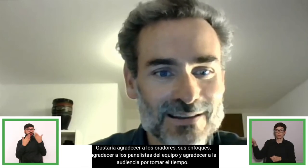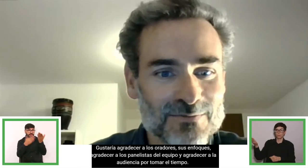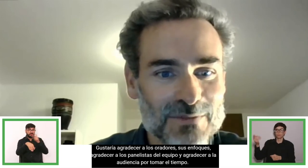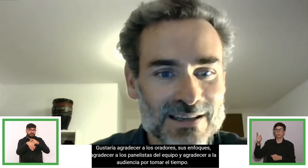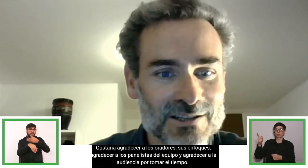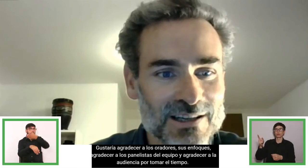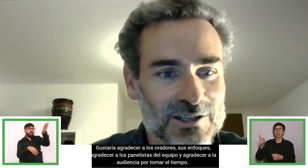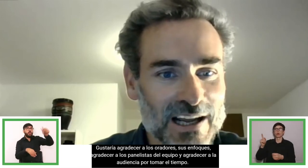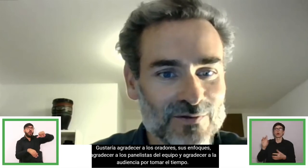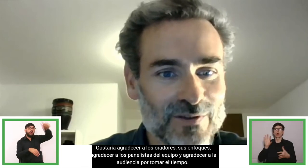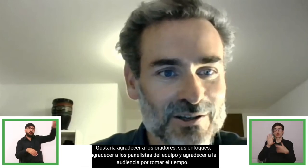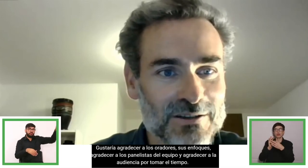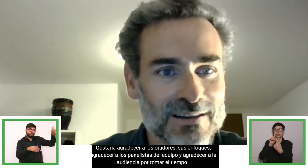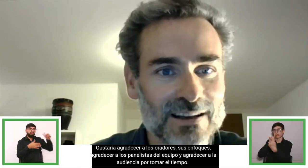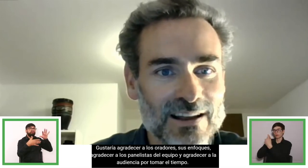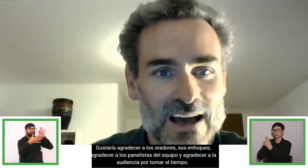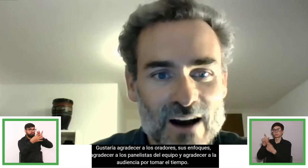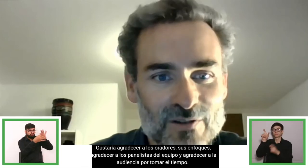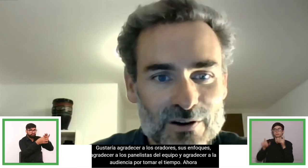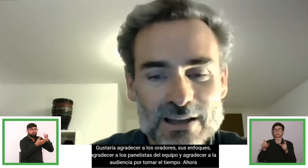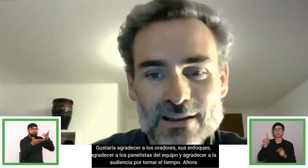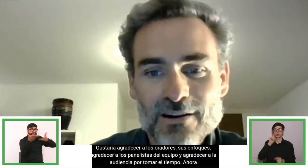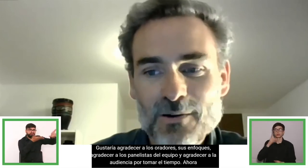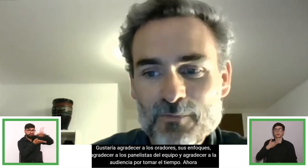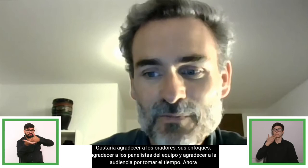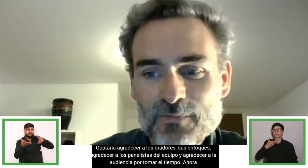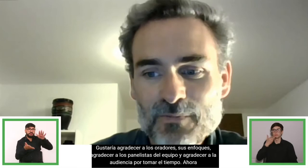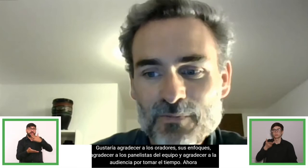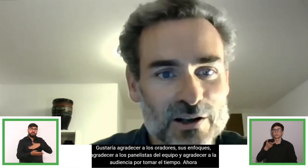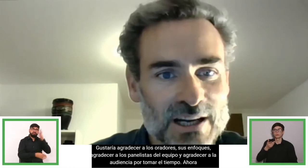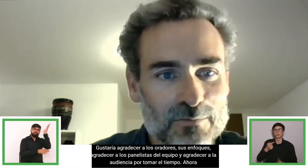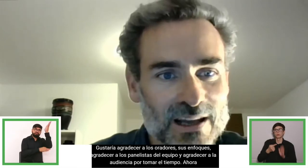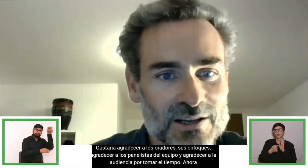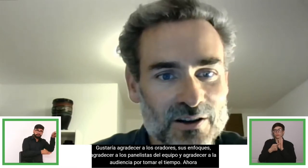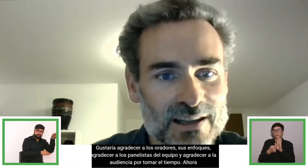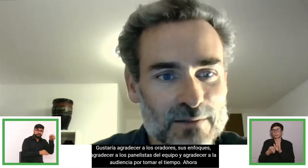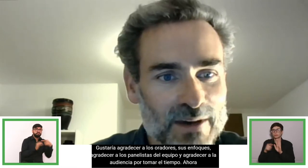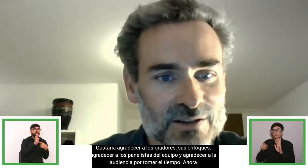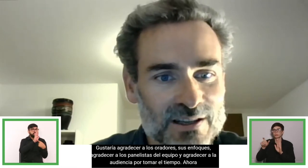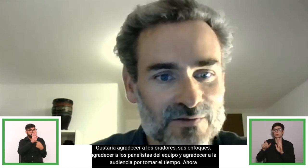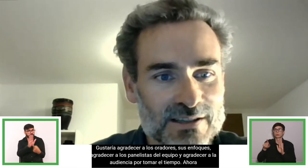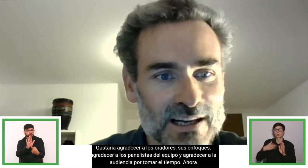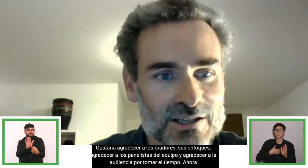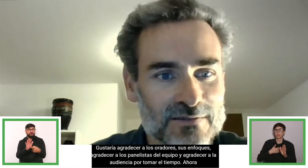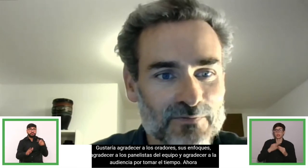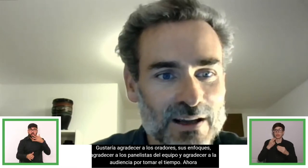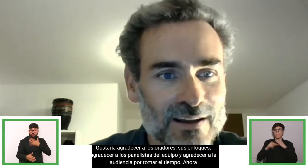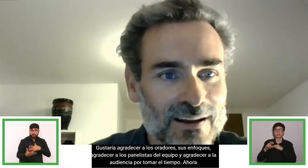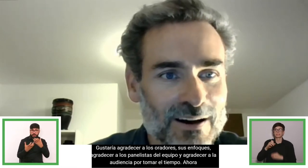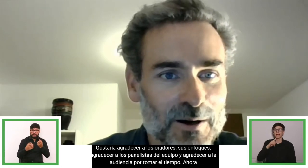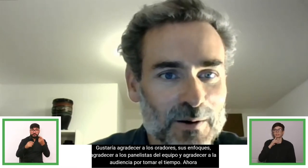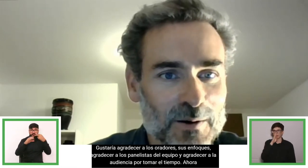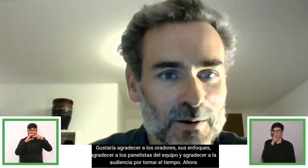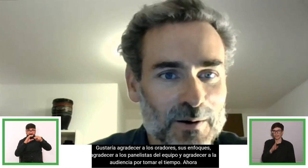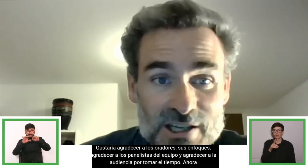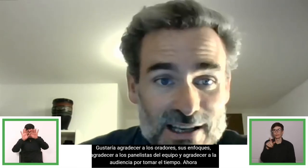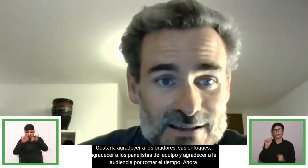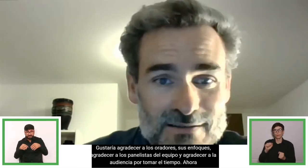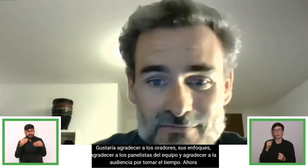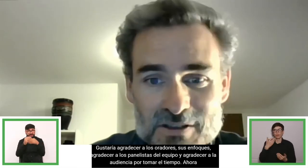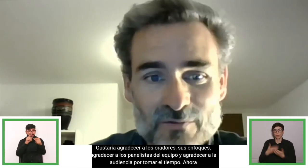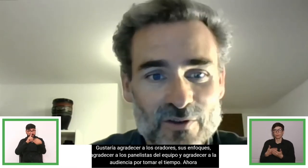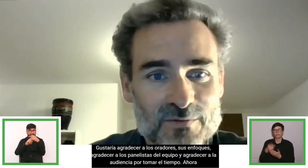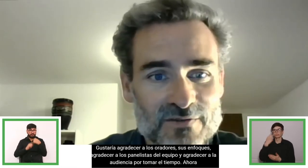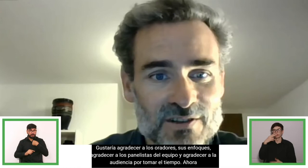los oradores directamente, mensajes, chats directos. Vean su página de proyecto en